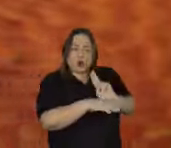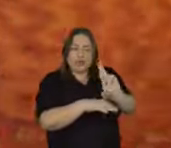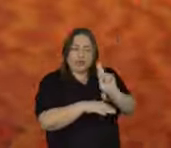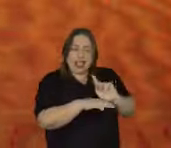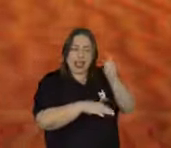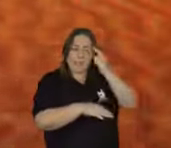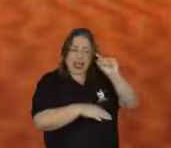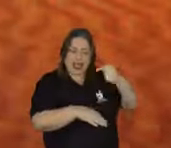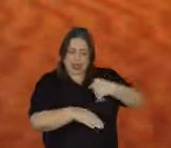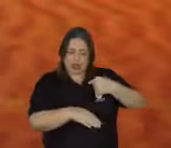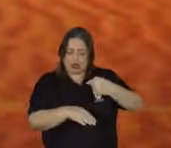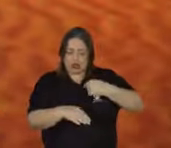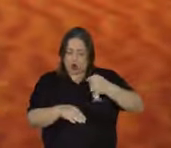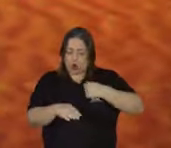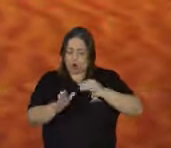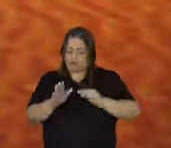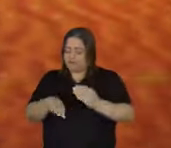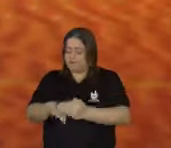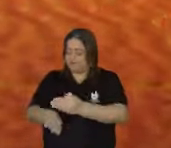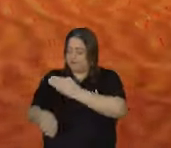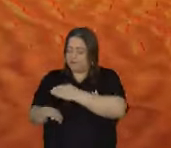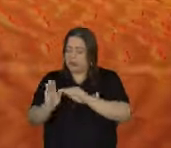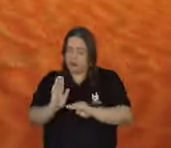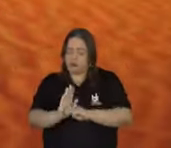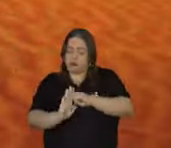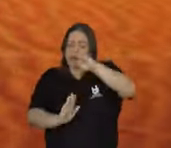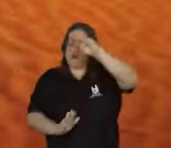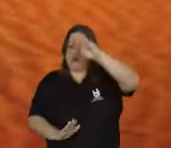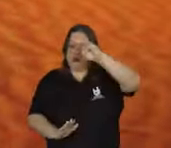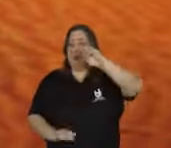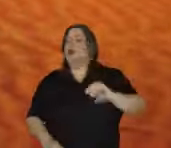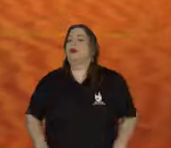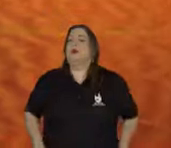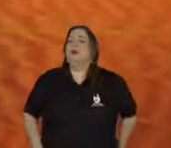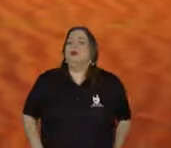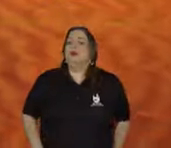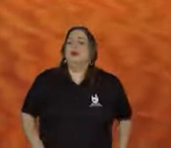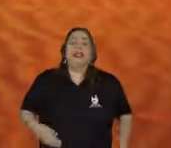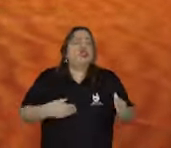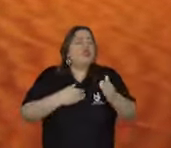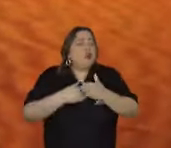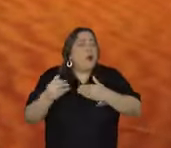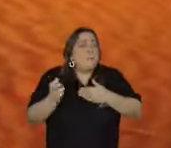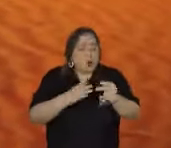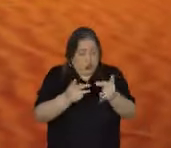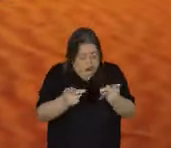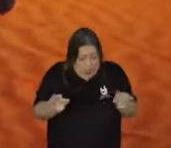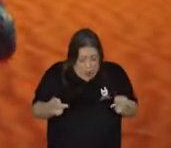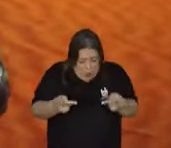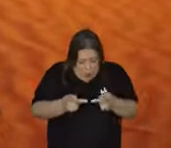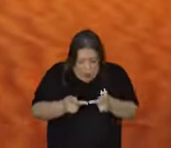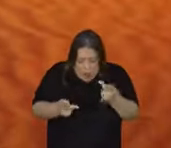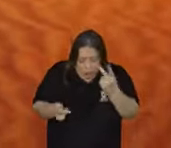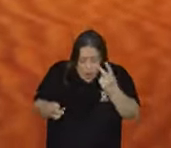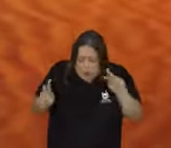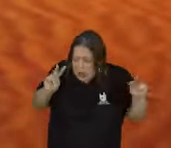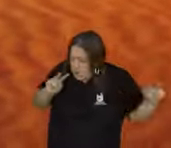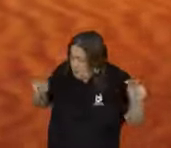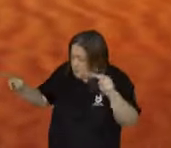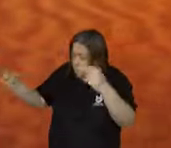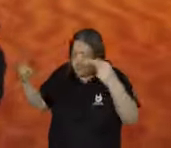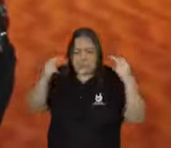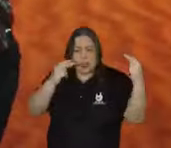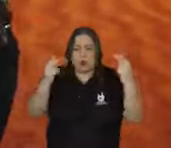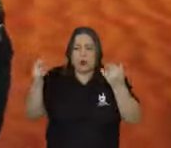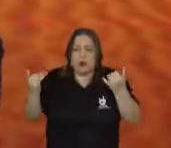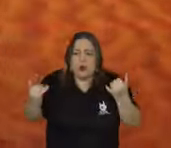Yo no sé si hay alguien que pueda ponerse de pie en esta mañana y sepa que diga: no importa el escenario que yo estoy pasando hoy, no importa por